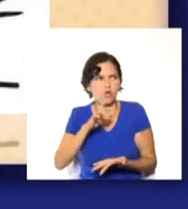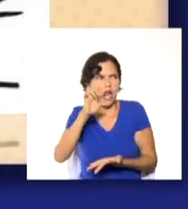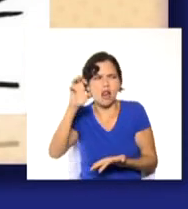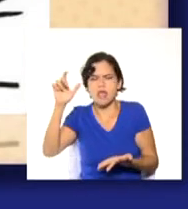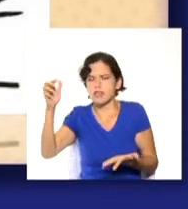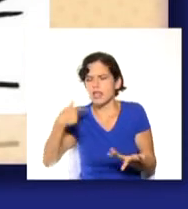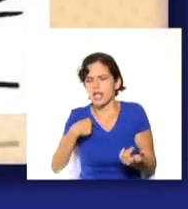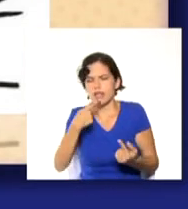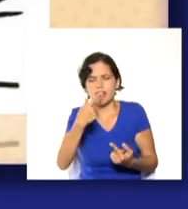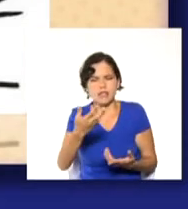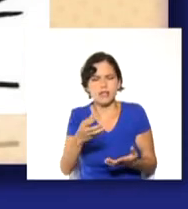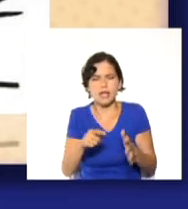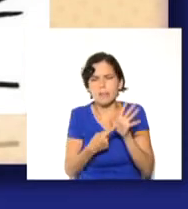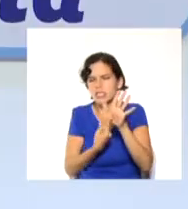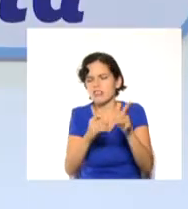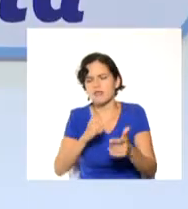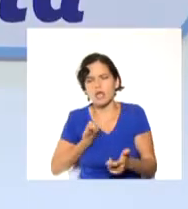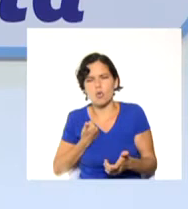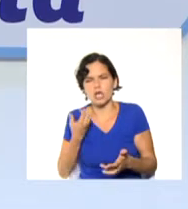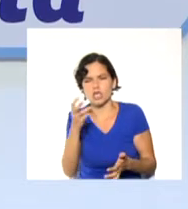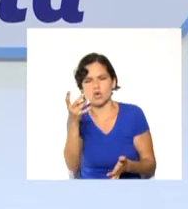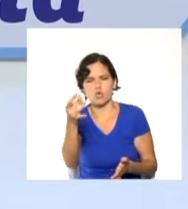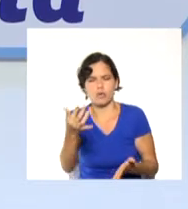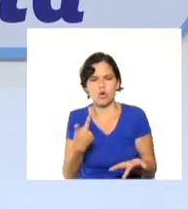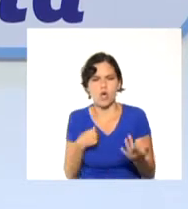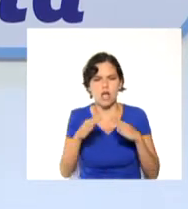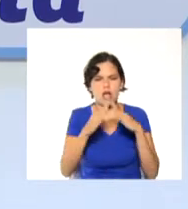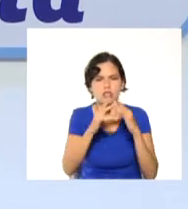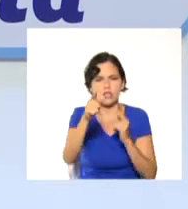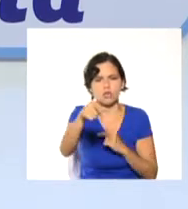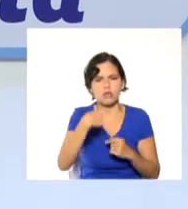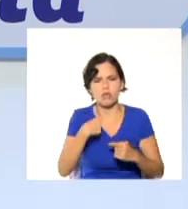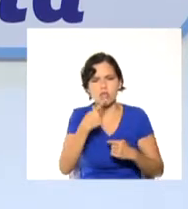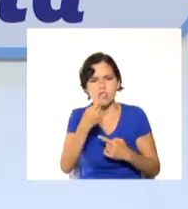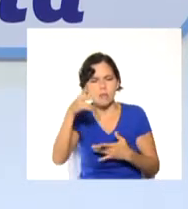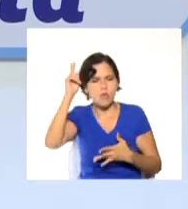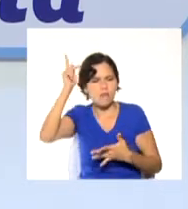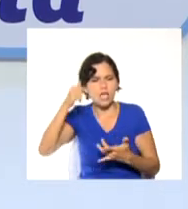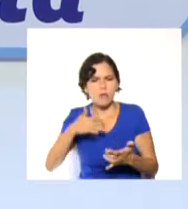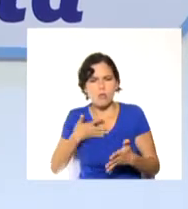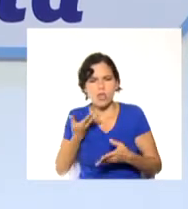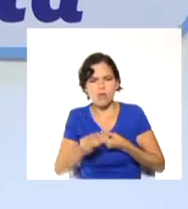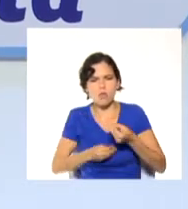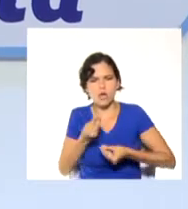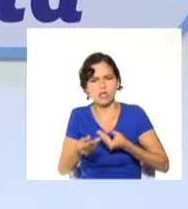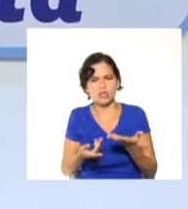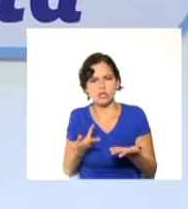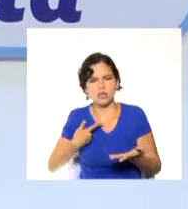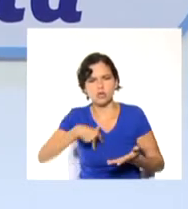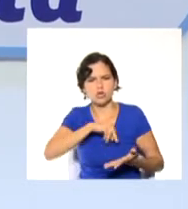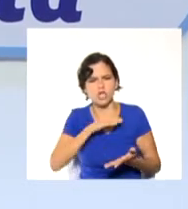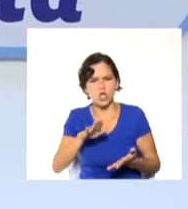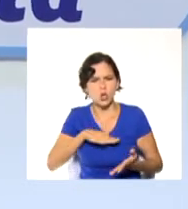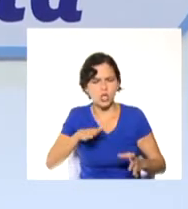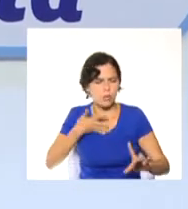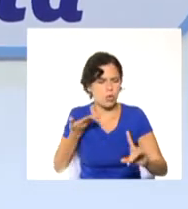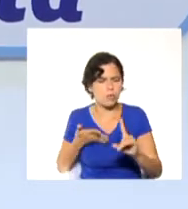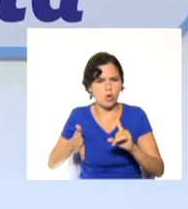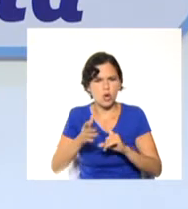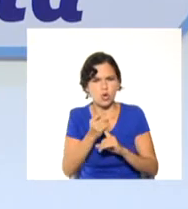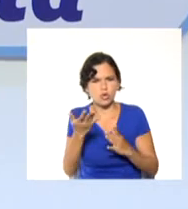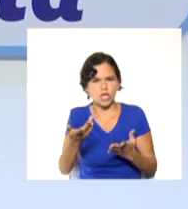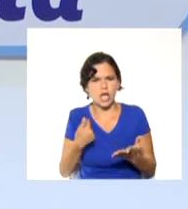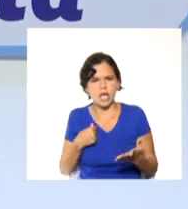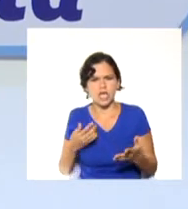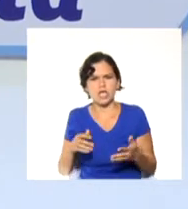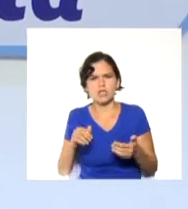Bien, fíjense, en casa ustedes dirán, profe, ¿qué podemos nosotros o dónde podemos encontrar esos